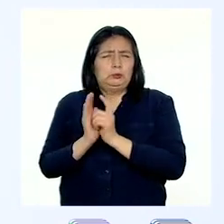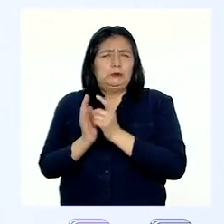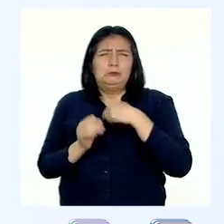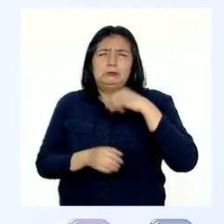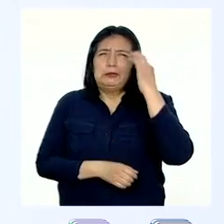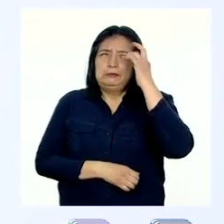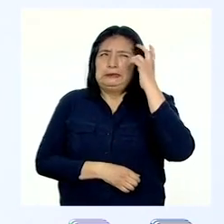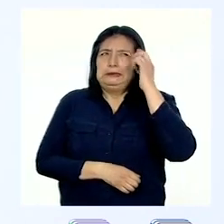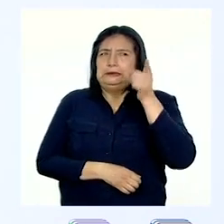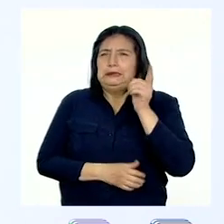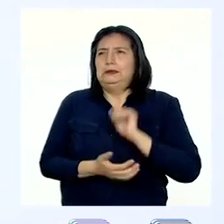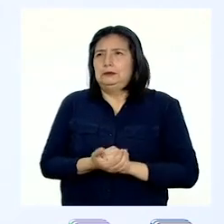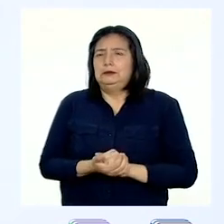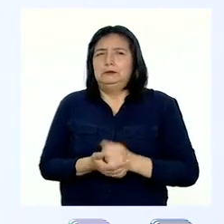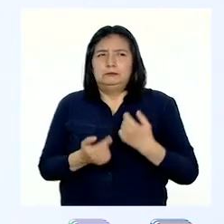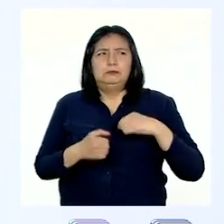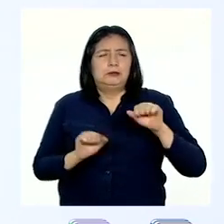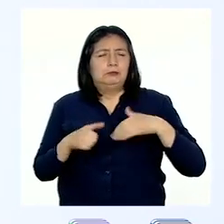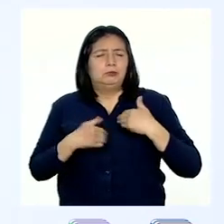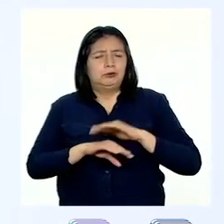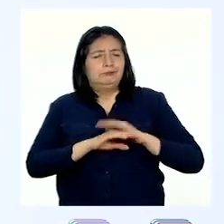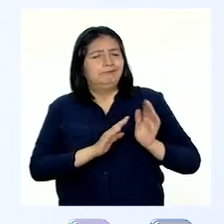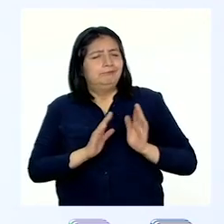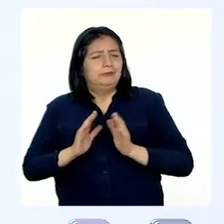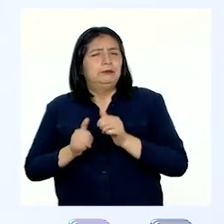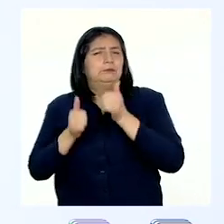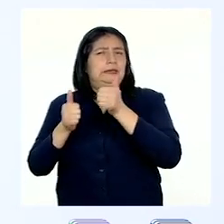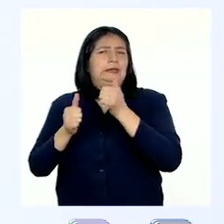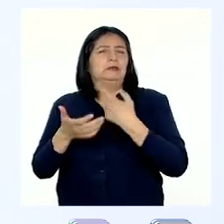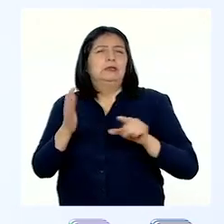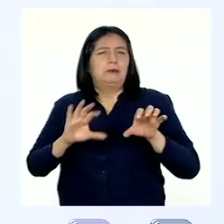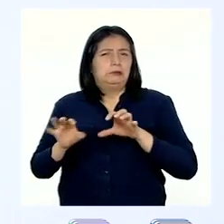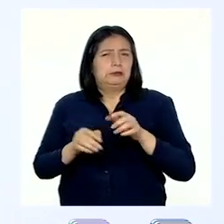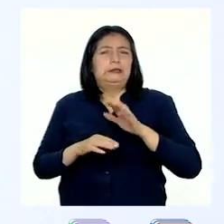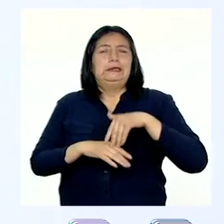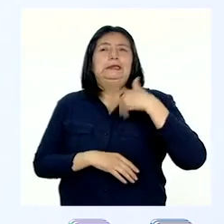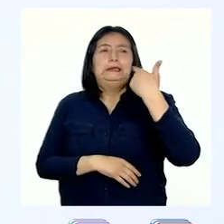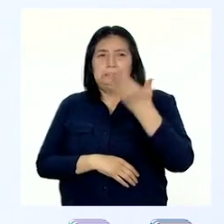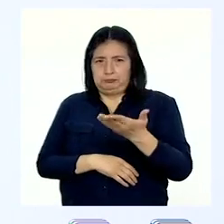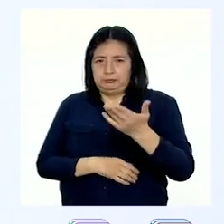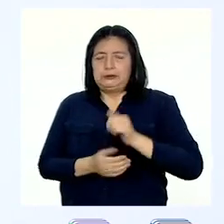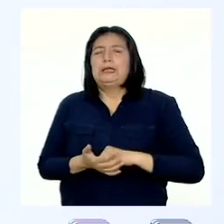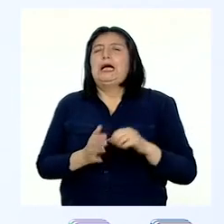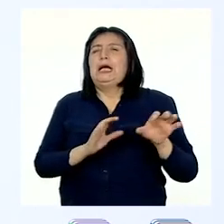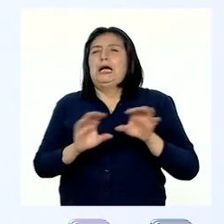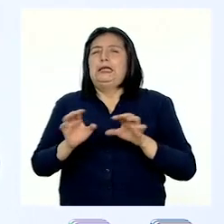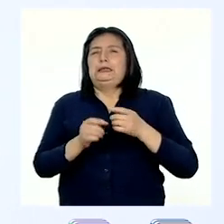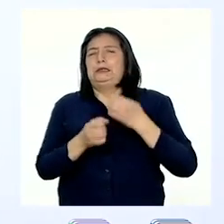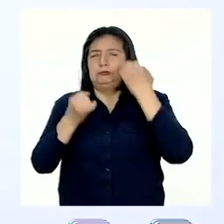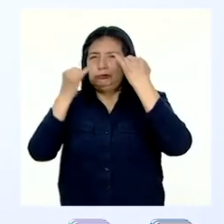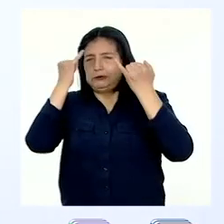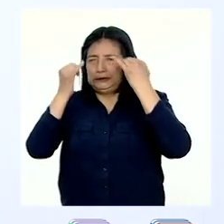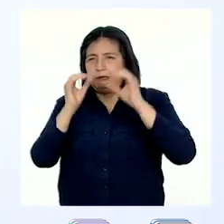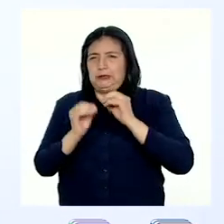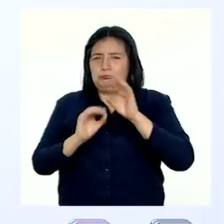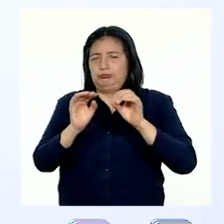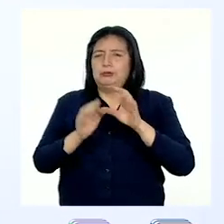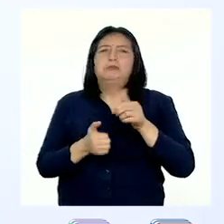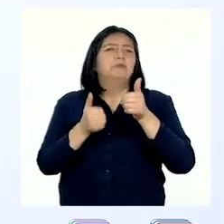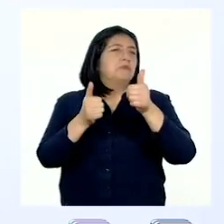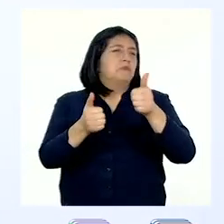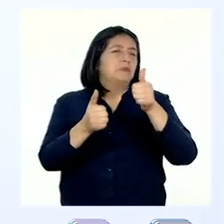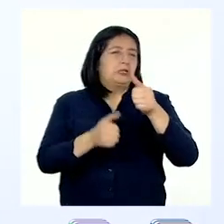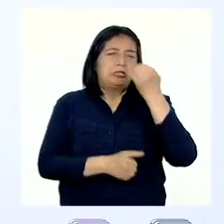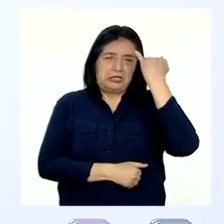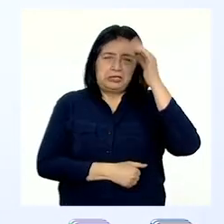a reflexionar sobre ellas para poder planificar bien lo que haremos y después lanzar nuestra lluvia de ideas. Gran